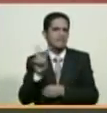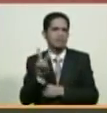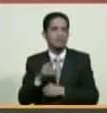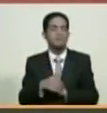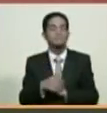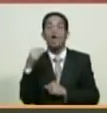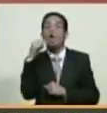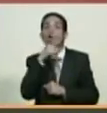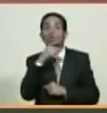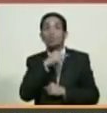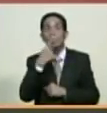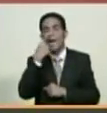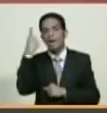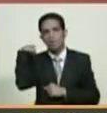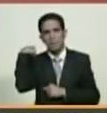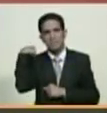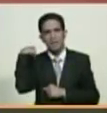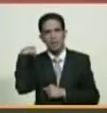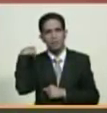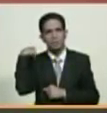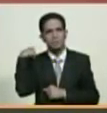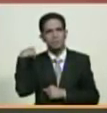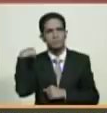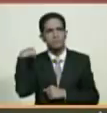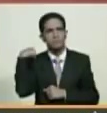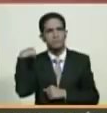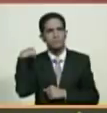del 17, octubre 31 de